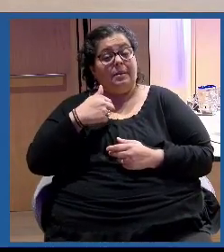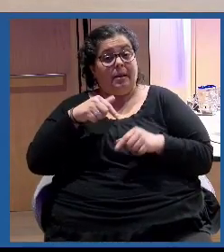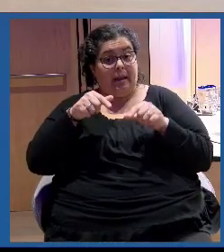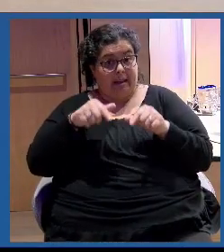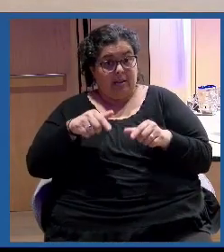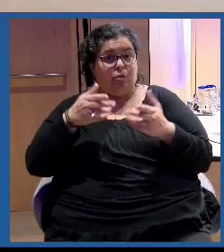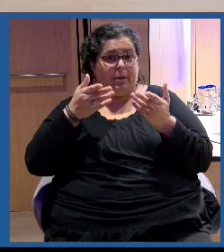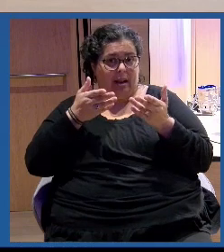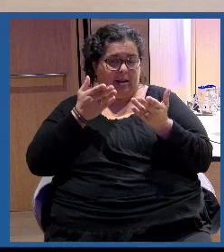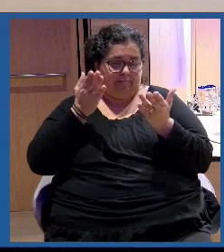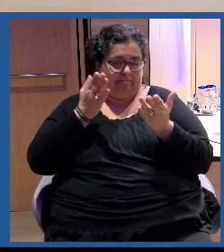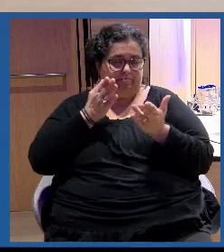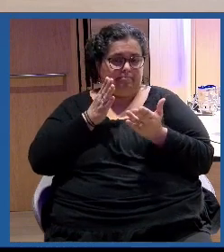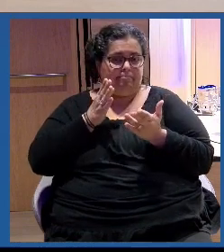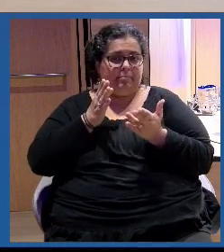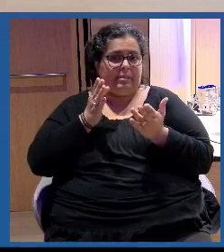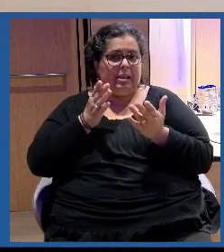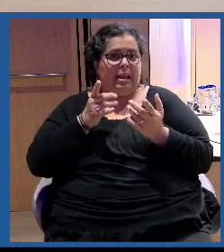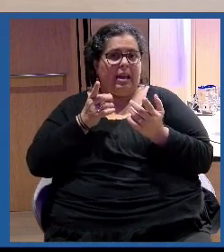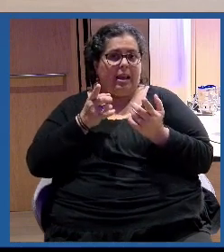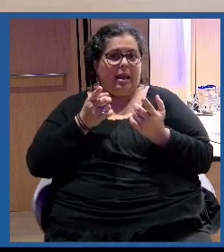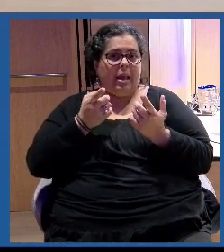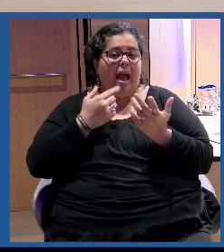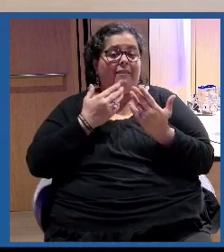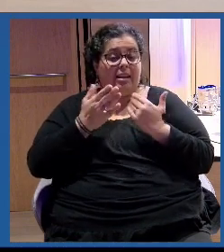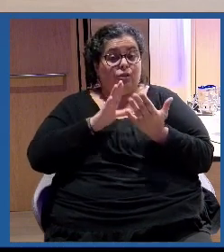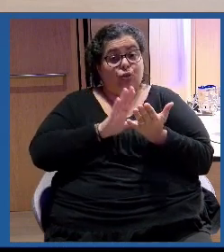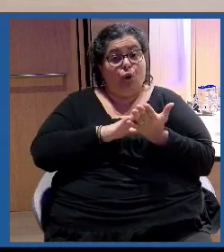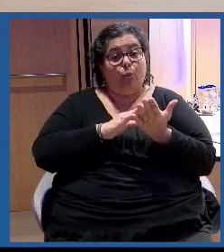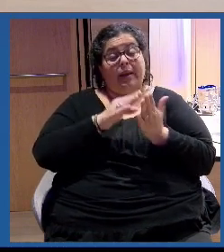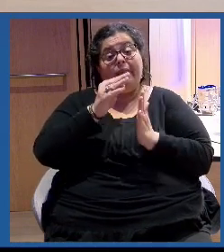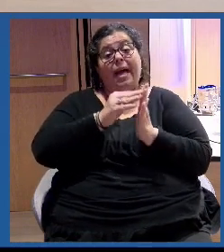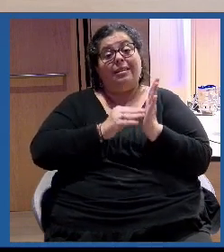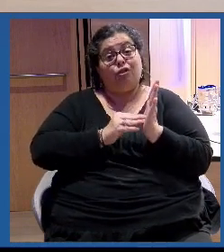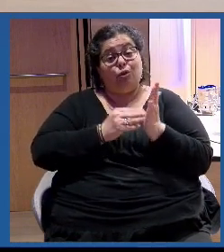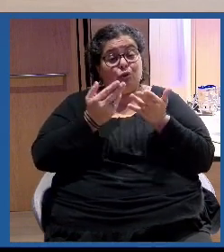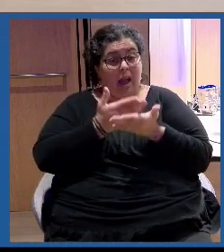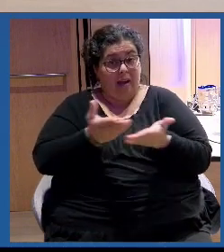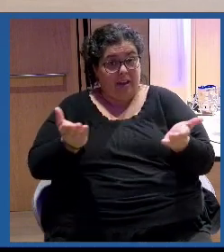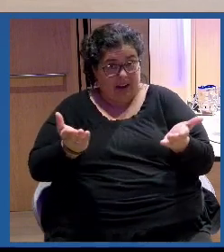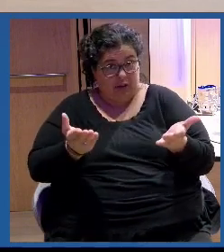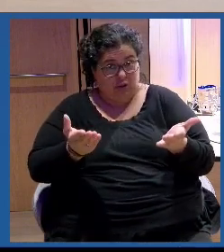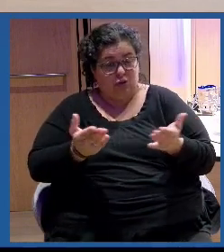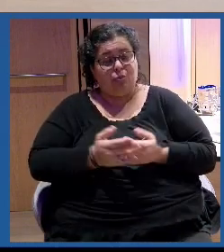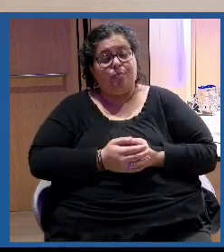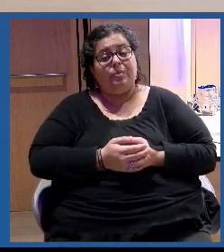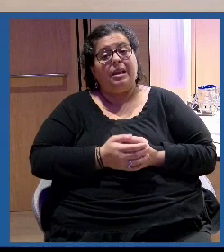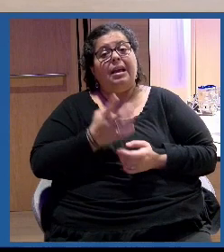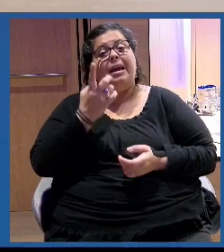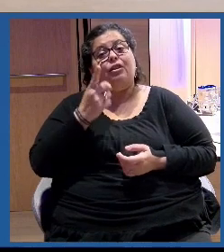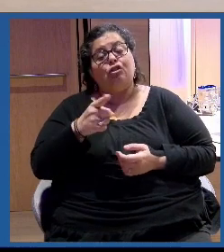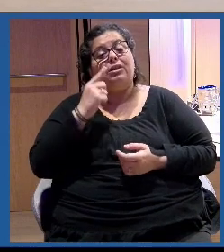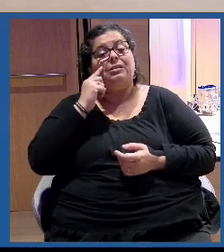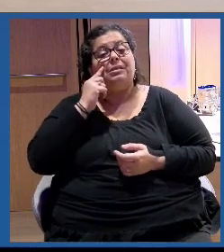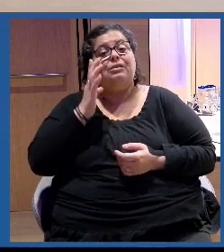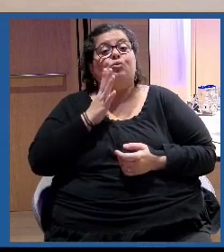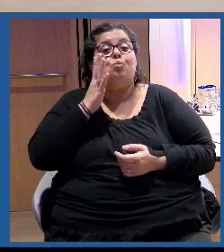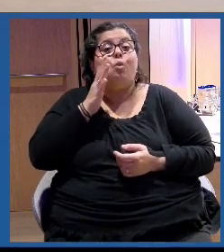menos cerrando, y es datos abiertos. Vamos a ver si son datos abiertos. Se supone que este es